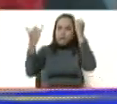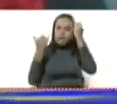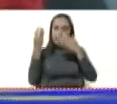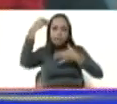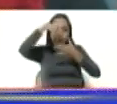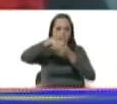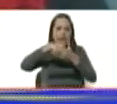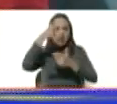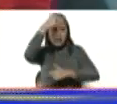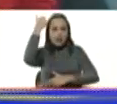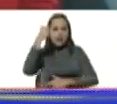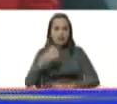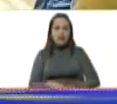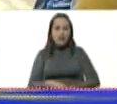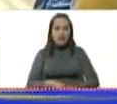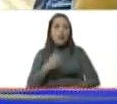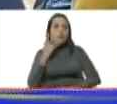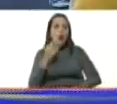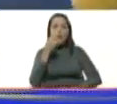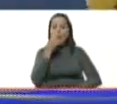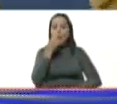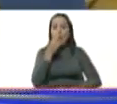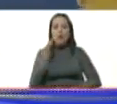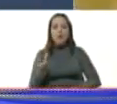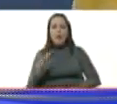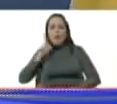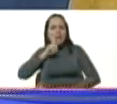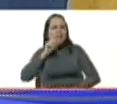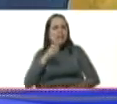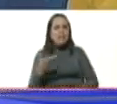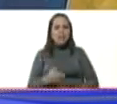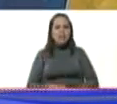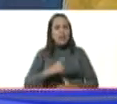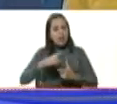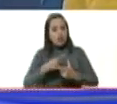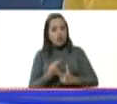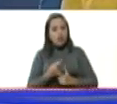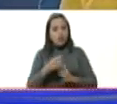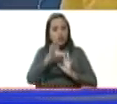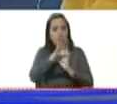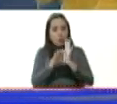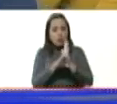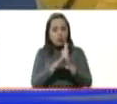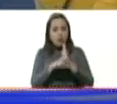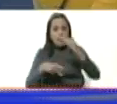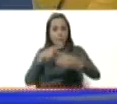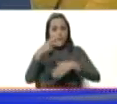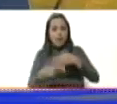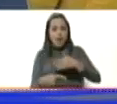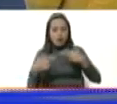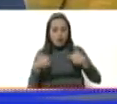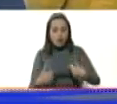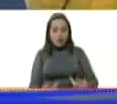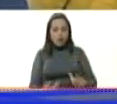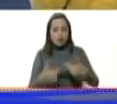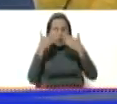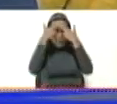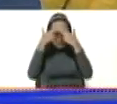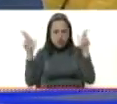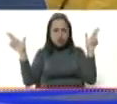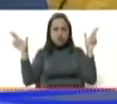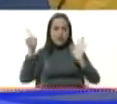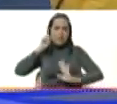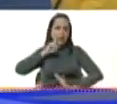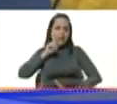cabeza. El chupón es una mentira. Un poco de mentira. Entonces el curso del plan parto humanizado despeja todas las mentiras para